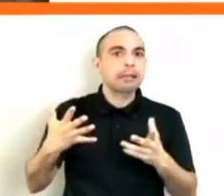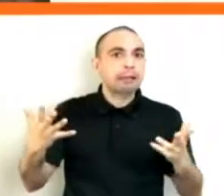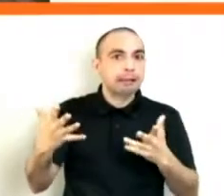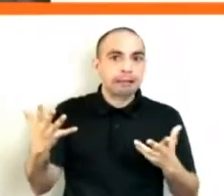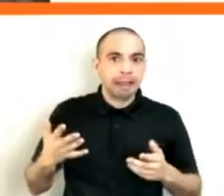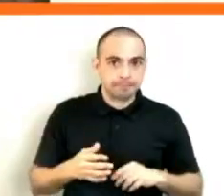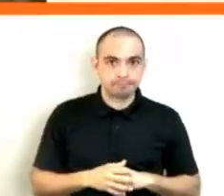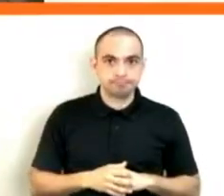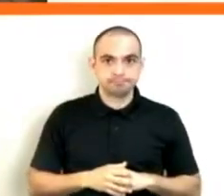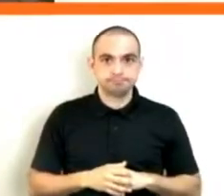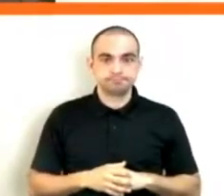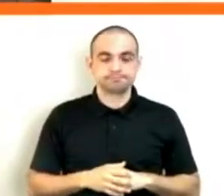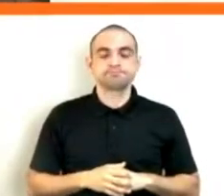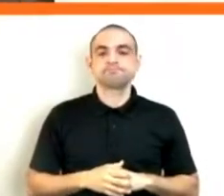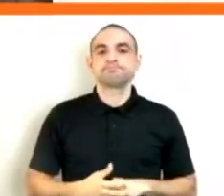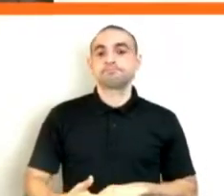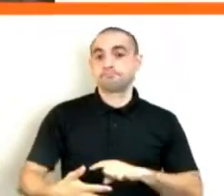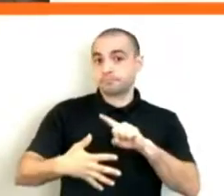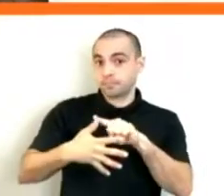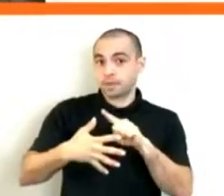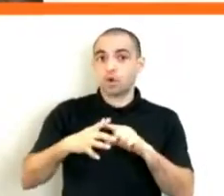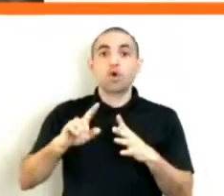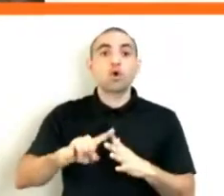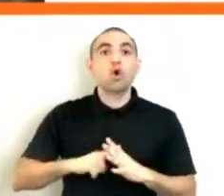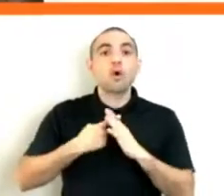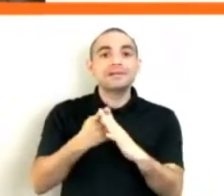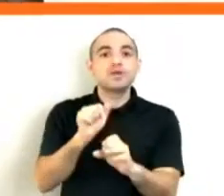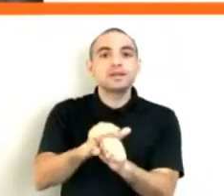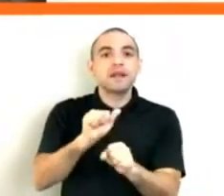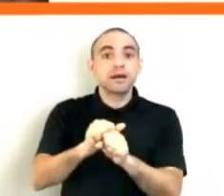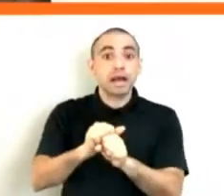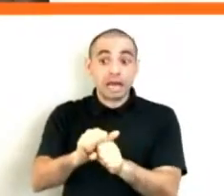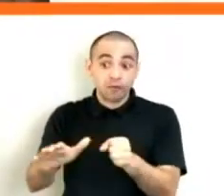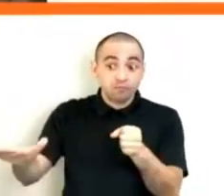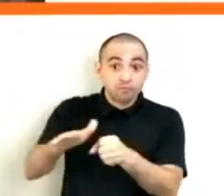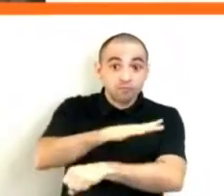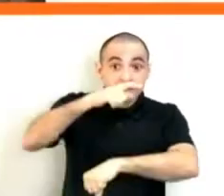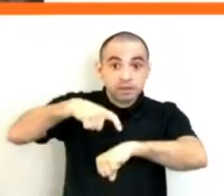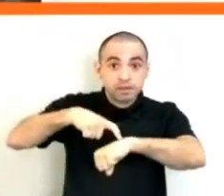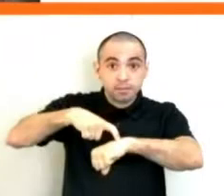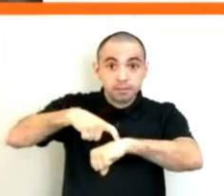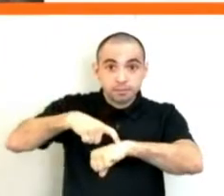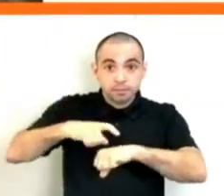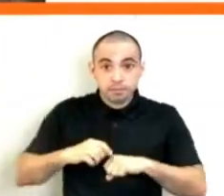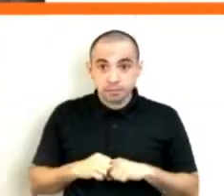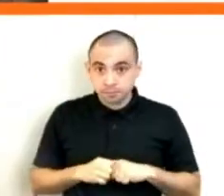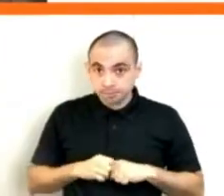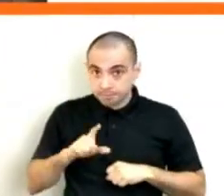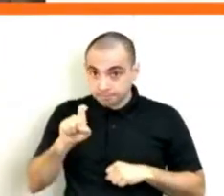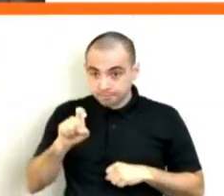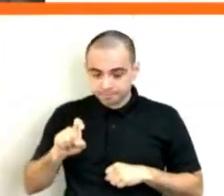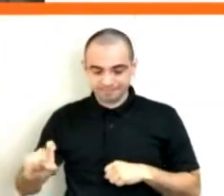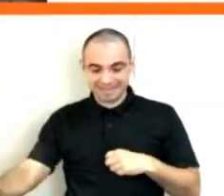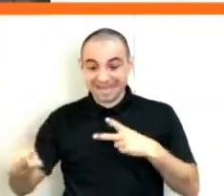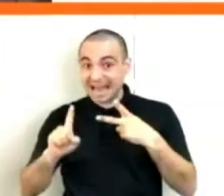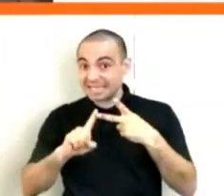en esa pantalla va a ser: ¿comenzó a trabajar a tiempo completo? Esa es la primera pregunta. La segunda